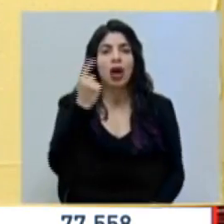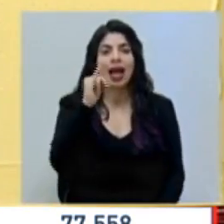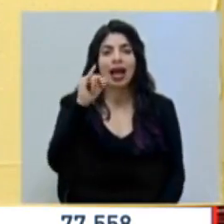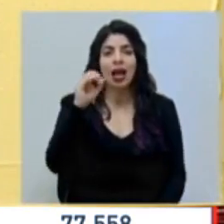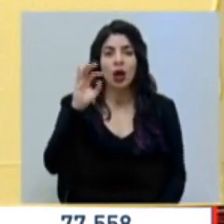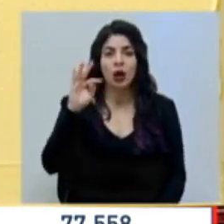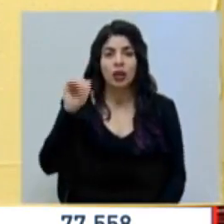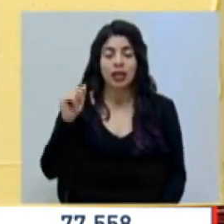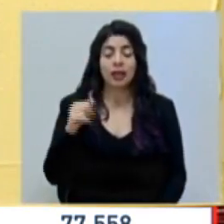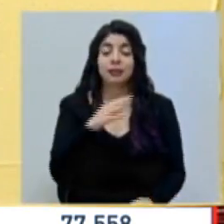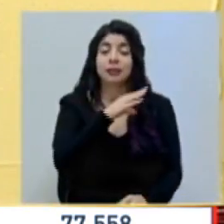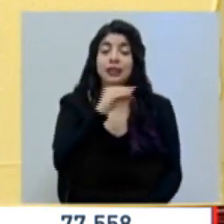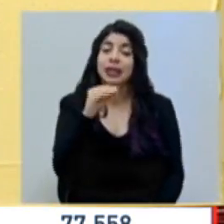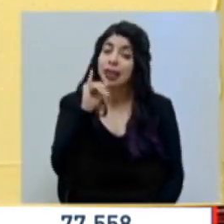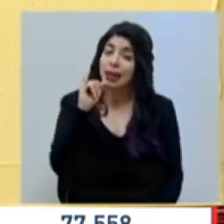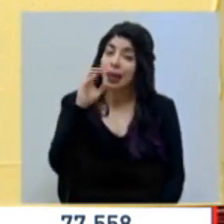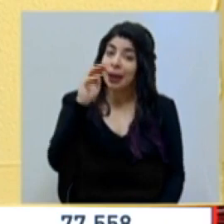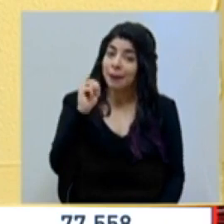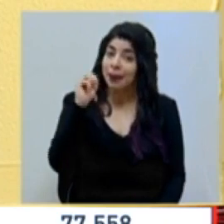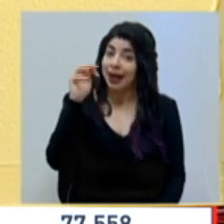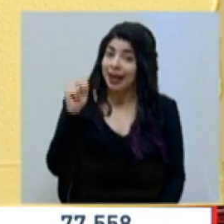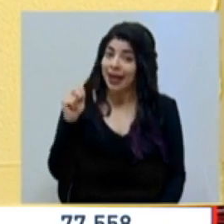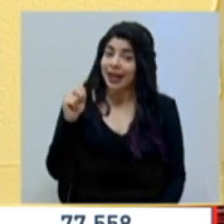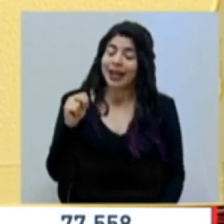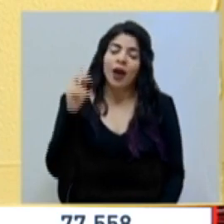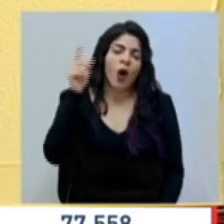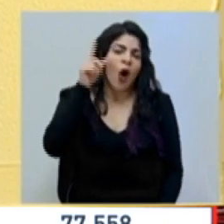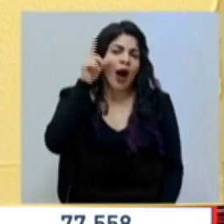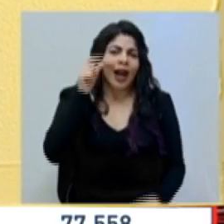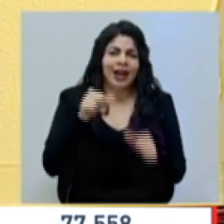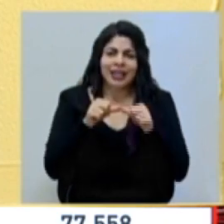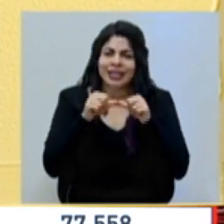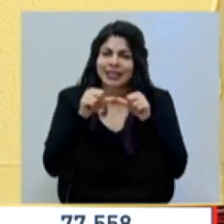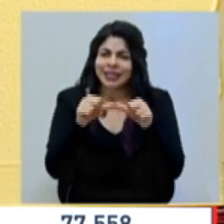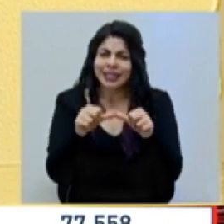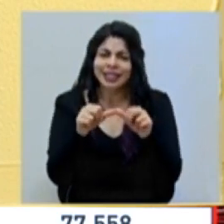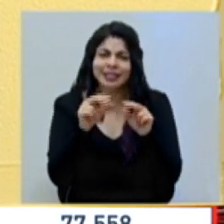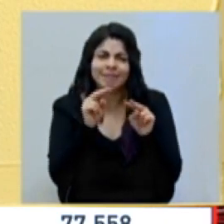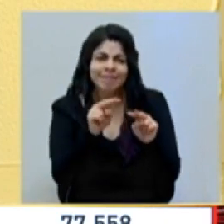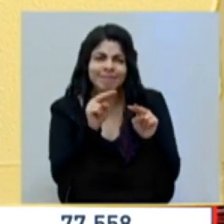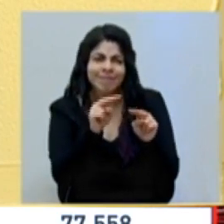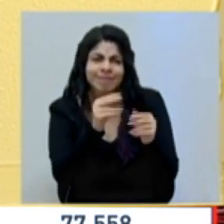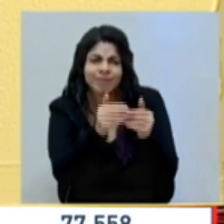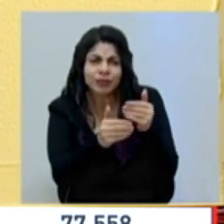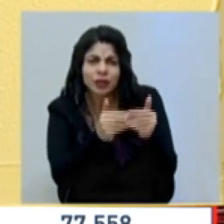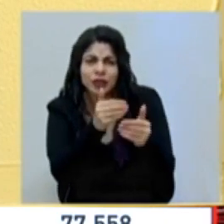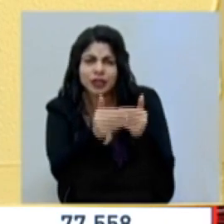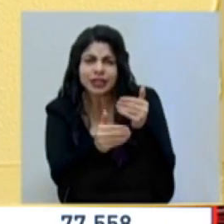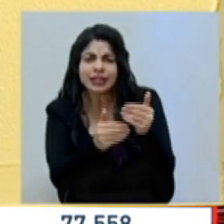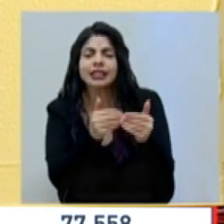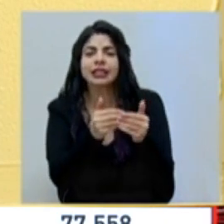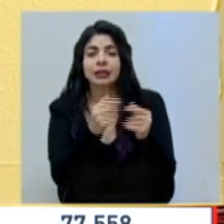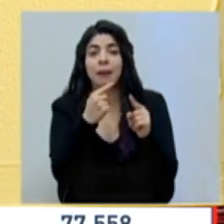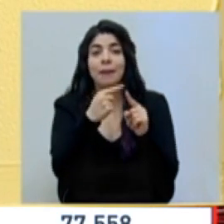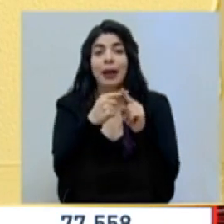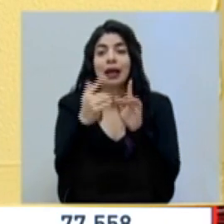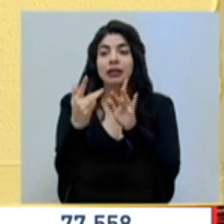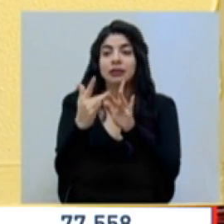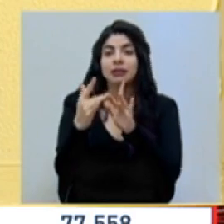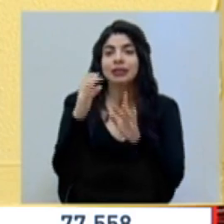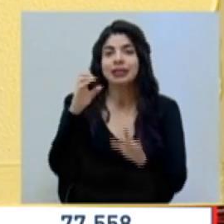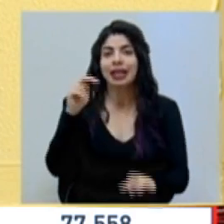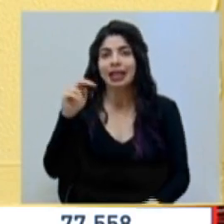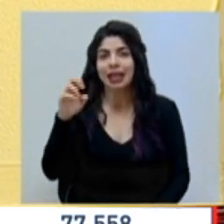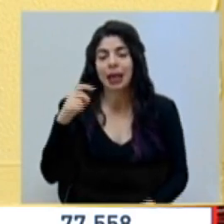y el IMN lógicamente sigue constantemente la evolución del mismo, manteniéndose en contacto con CNE